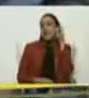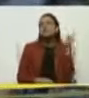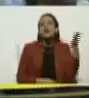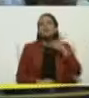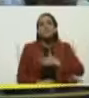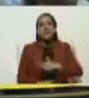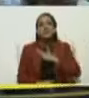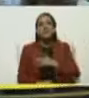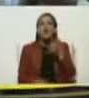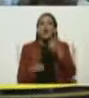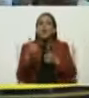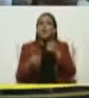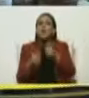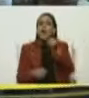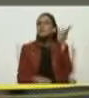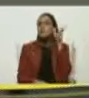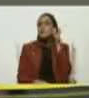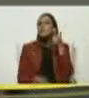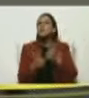¿Cuál te silbaba?